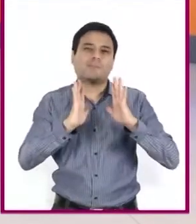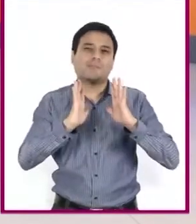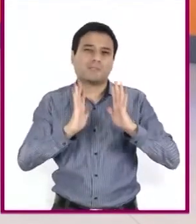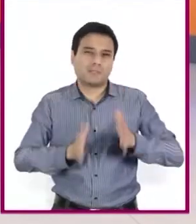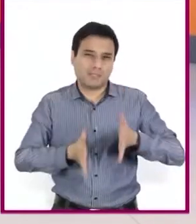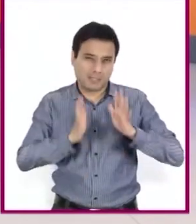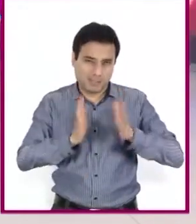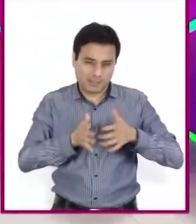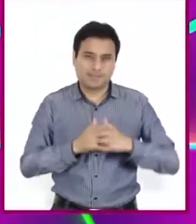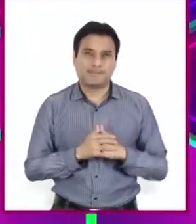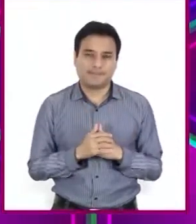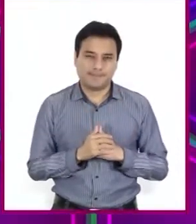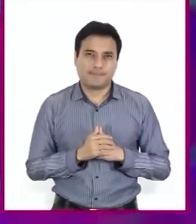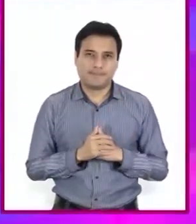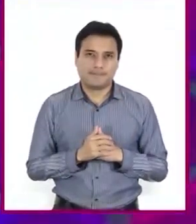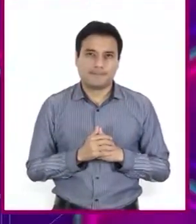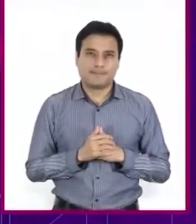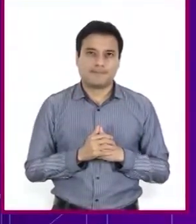expresión algebraica.